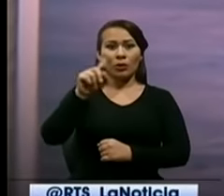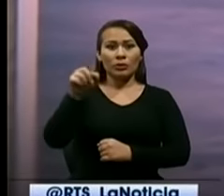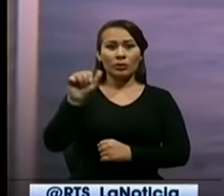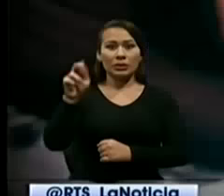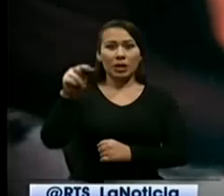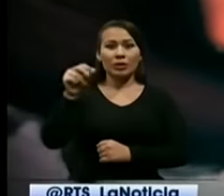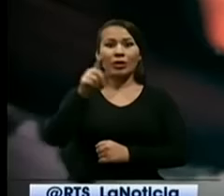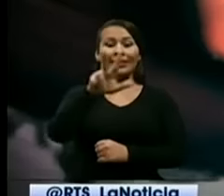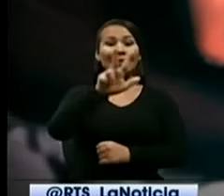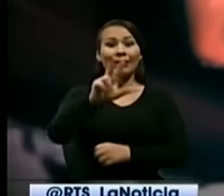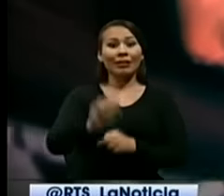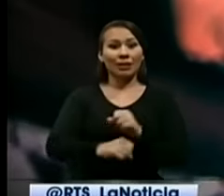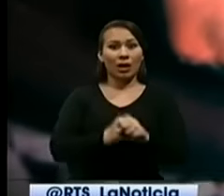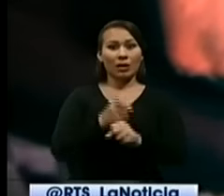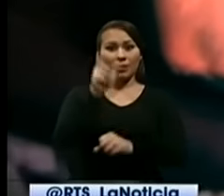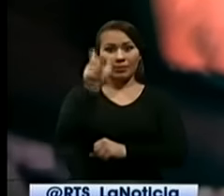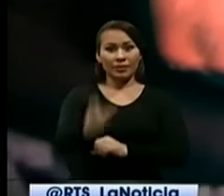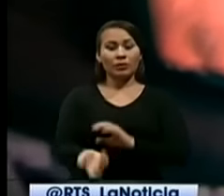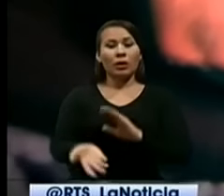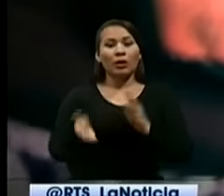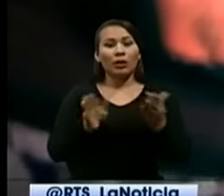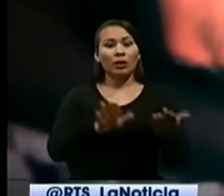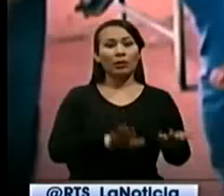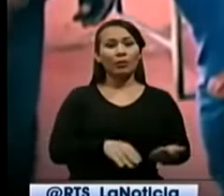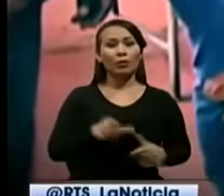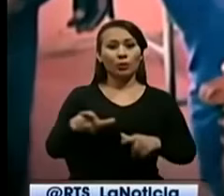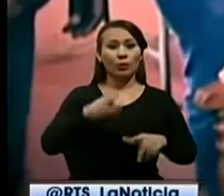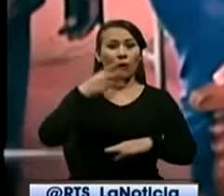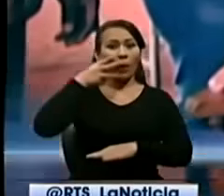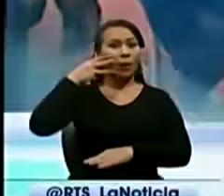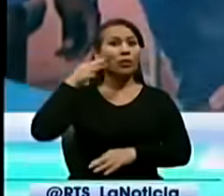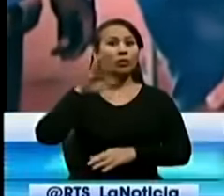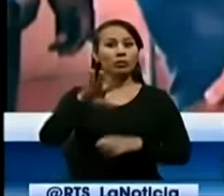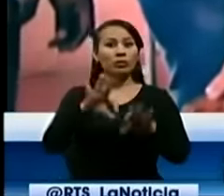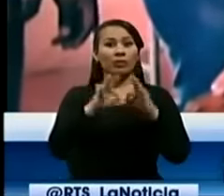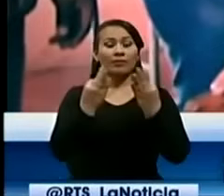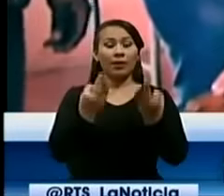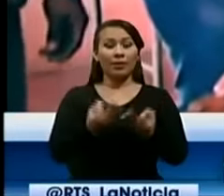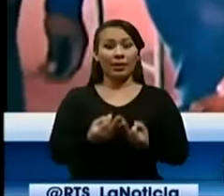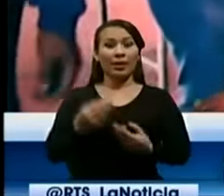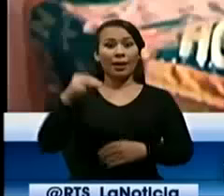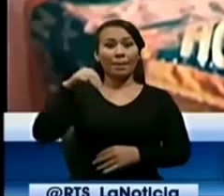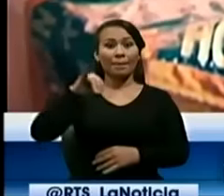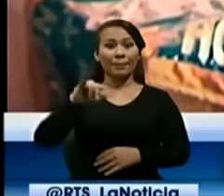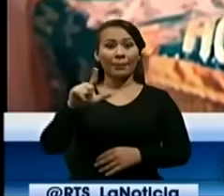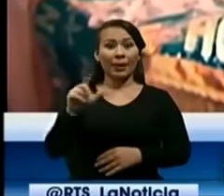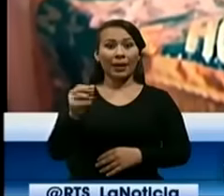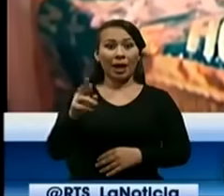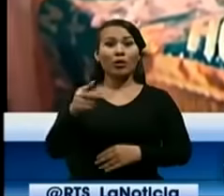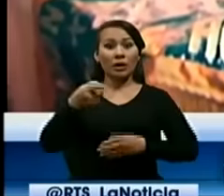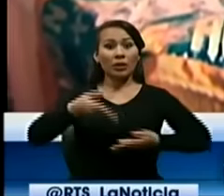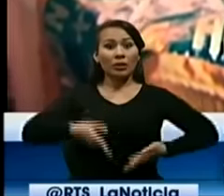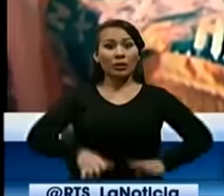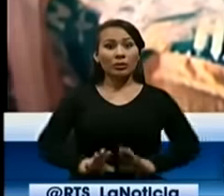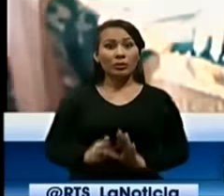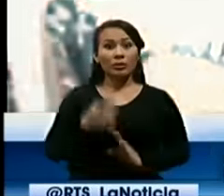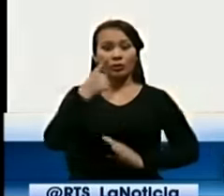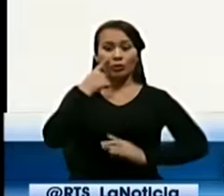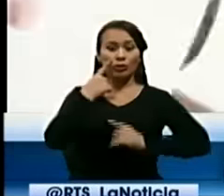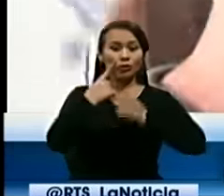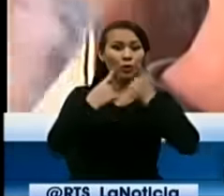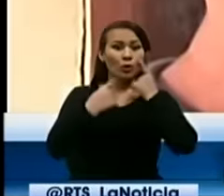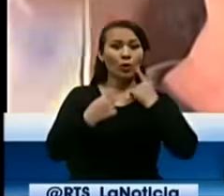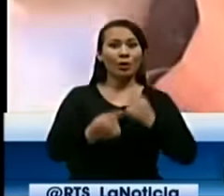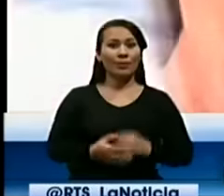los 22 fallecidos en el accidente aviatorio en Pastaza. Sus familiares, en Milagro, de donde era oriundo, lloran su pérdida. Yo